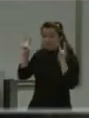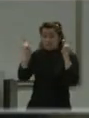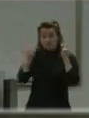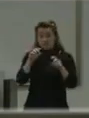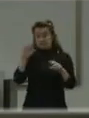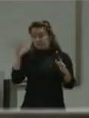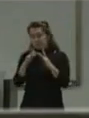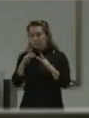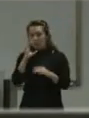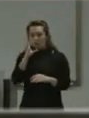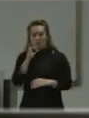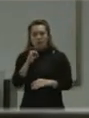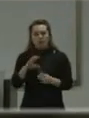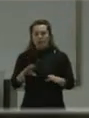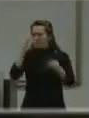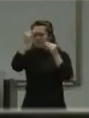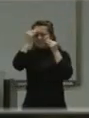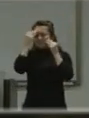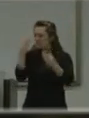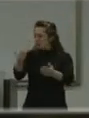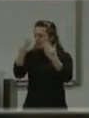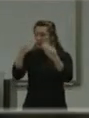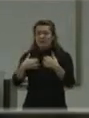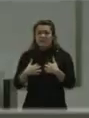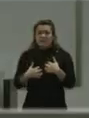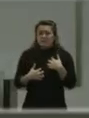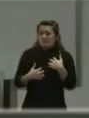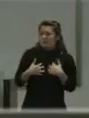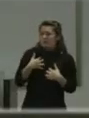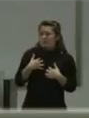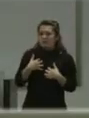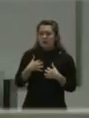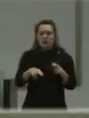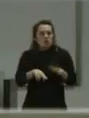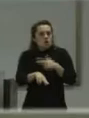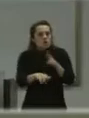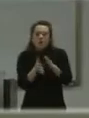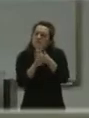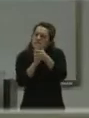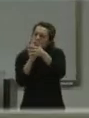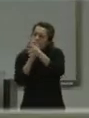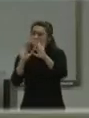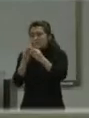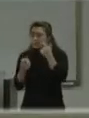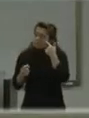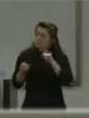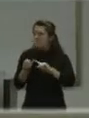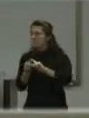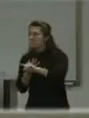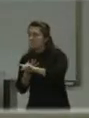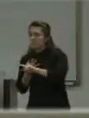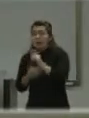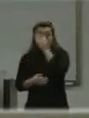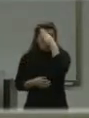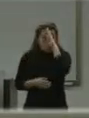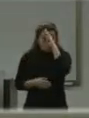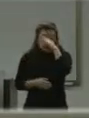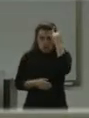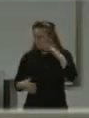el aprendizaje más valioso no tengan miedo solo hable lo normalmente con sus familias y si tienen alguna duda